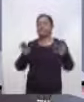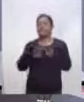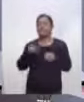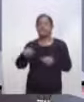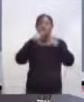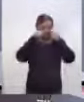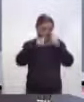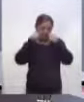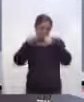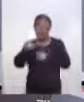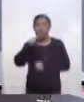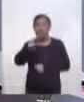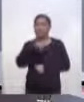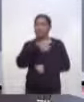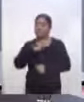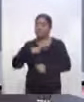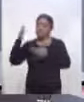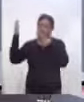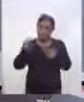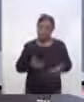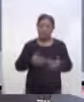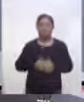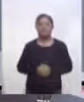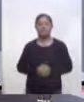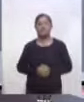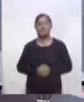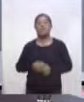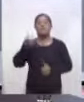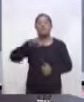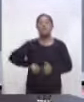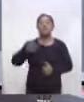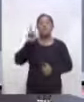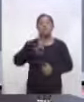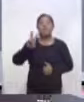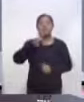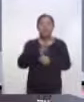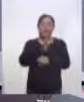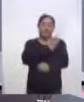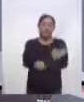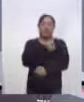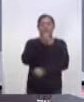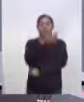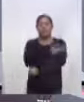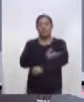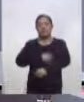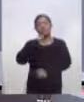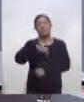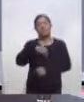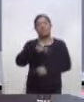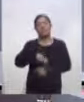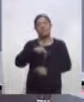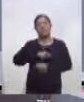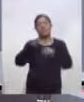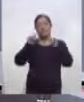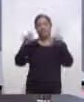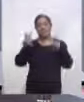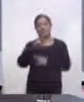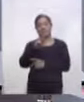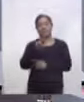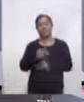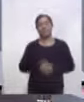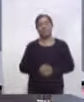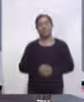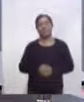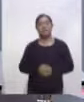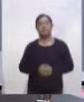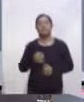cuenta que debe venir este mismo día, hoy viernes, hasta antes de las 18 horas aquí a las instalaciones de Tlaxcala Televisión, que